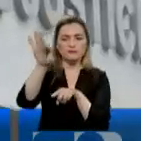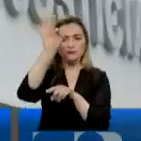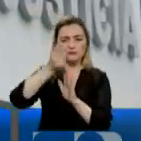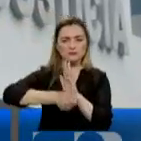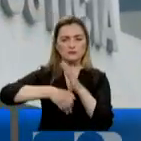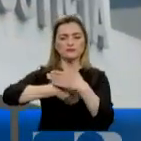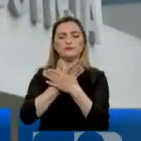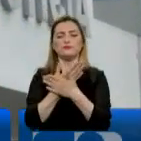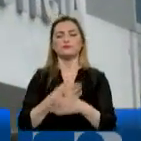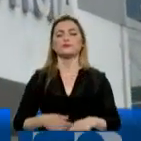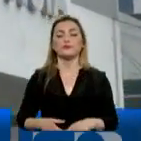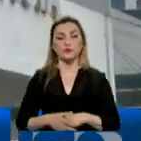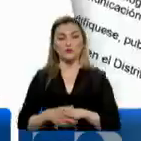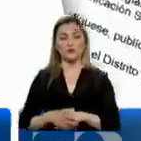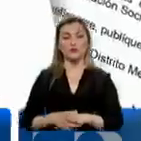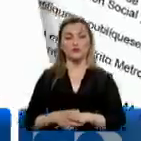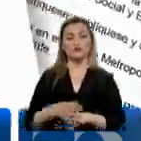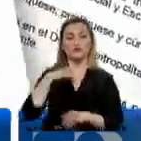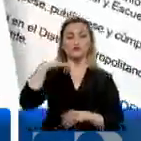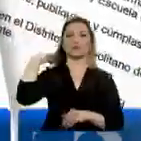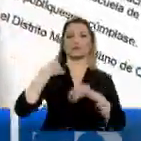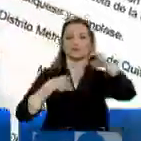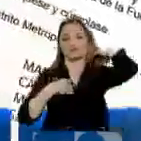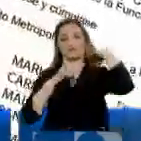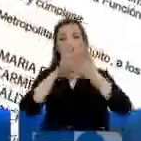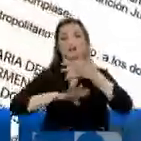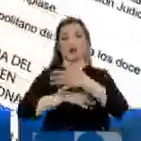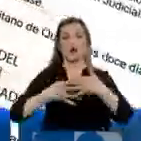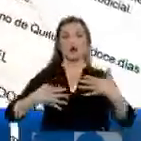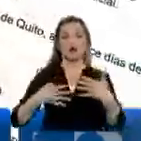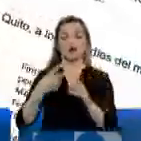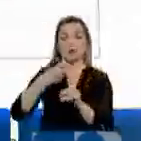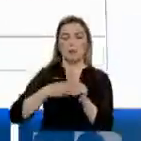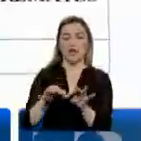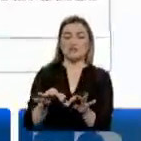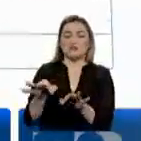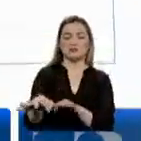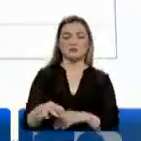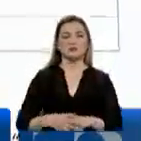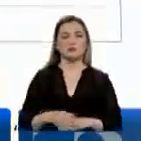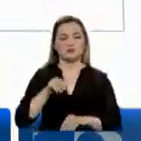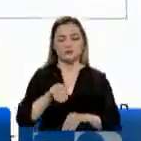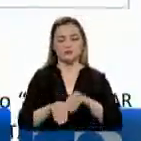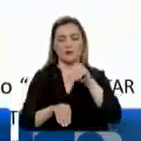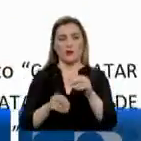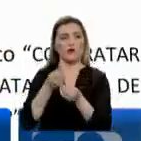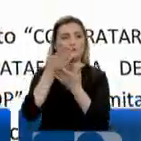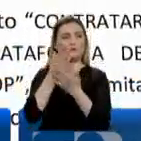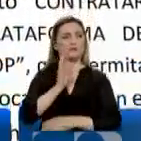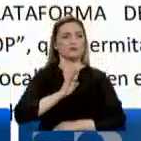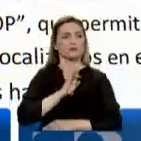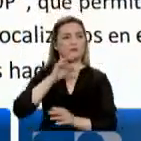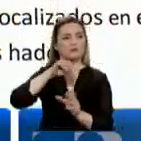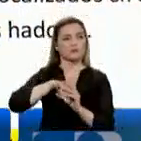jueces de la Corte Nacional de Justicia, postergando así el cronograma en casi 2 meses. Este informe técnico interno revela que se